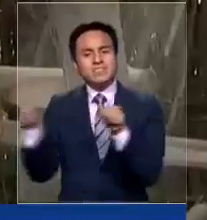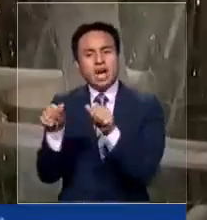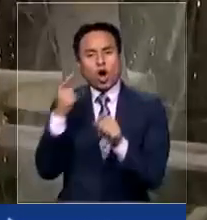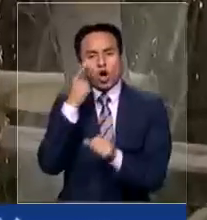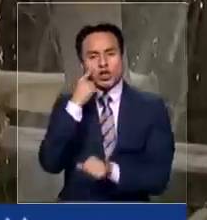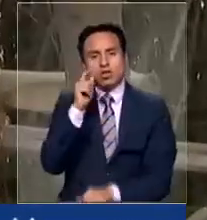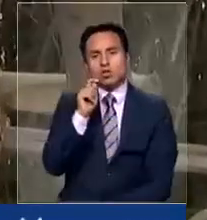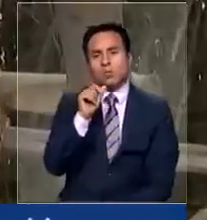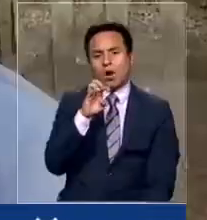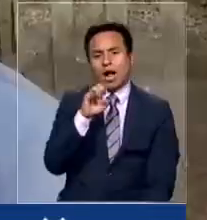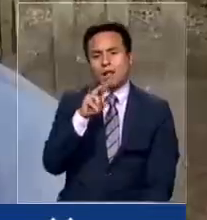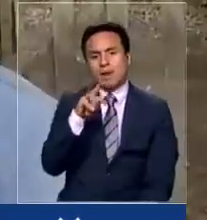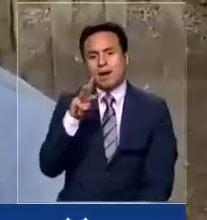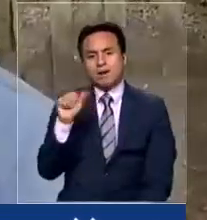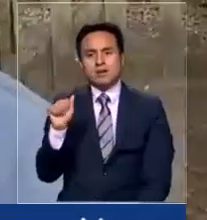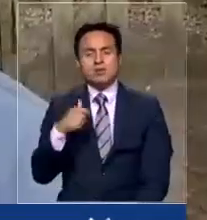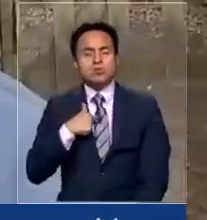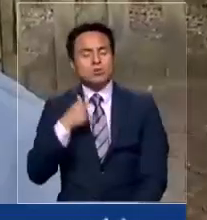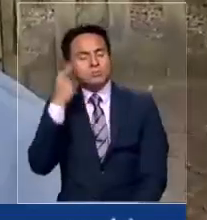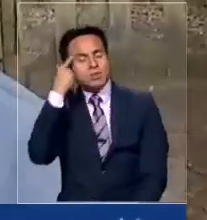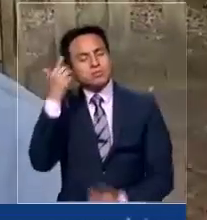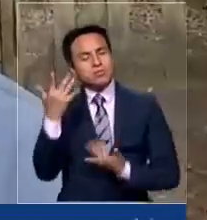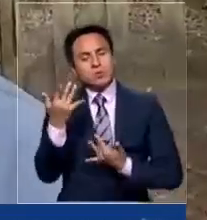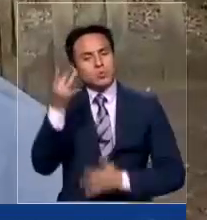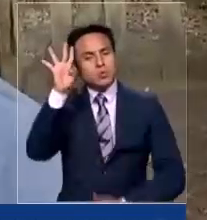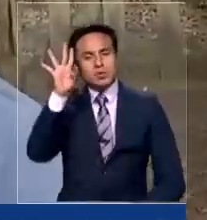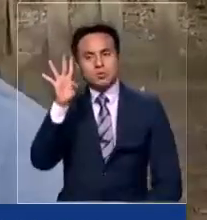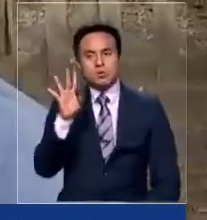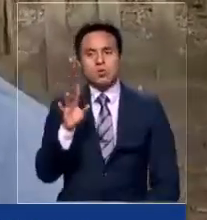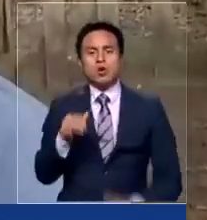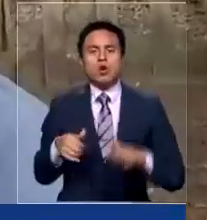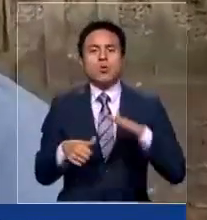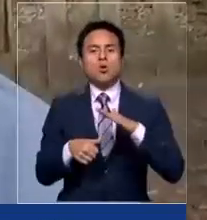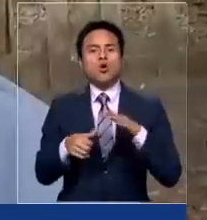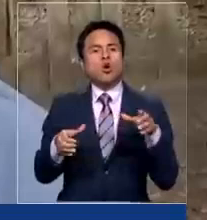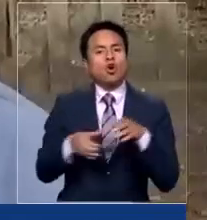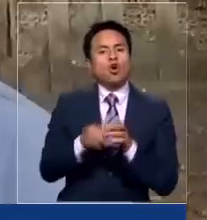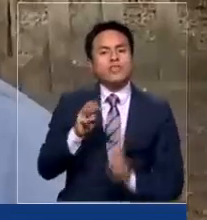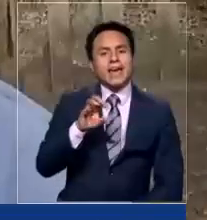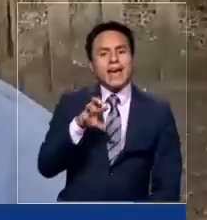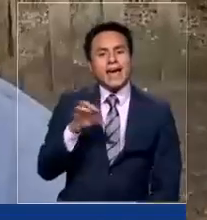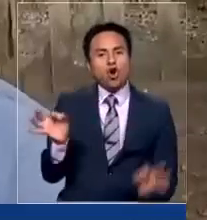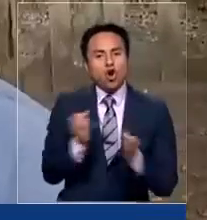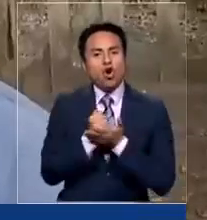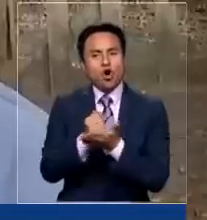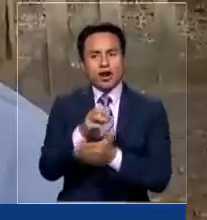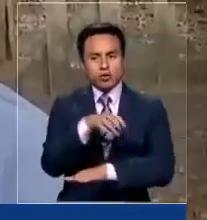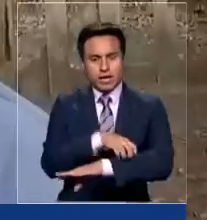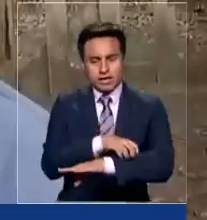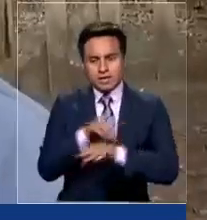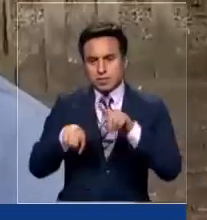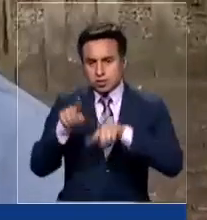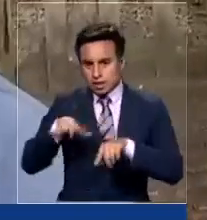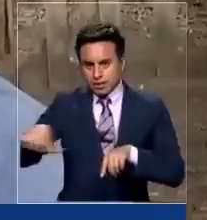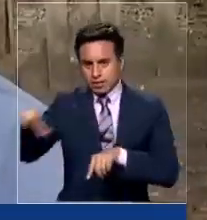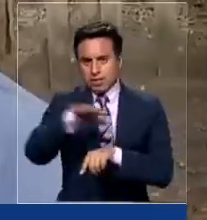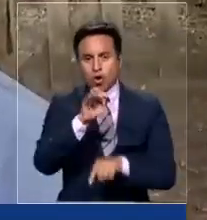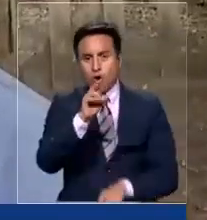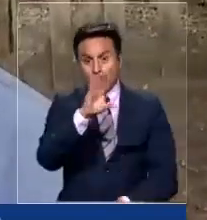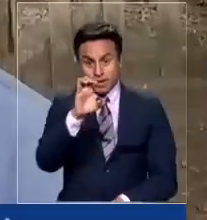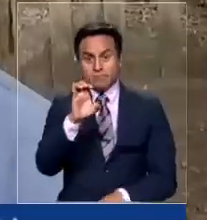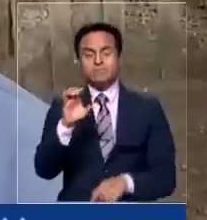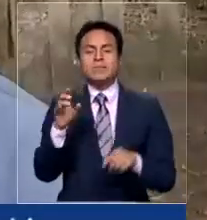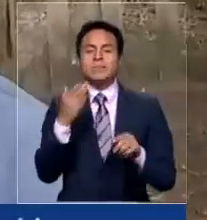como topo calma yo lo único que espero como consejero regional y presidente la comisión de ordenamiento territorial del core